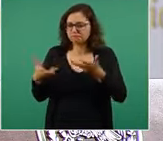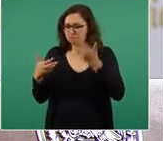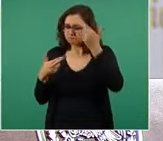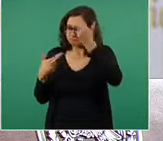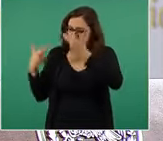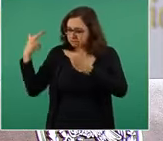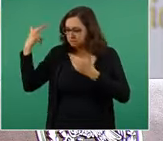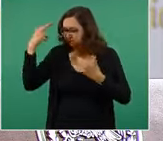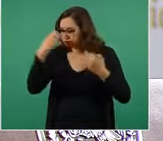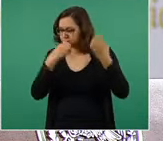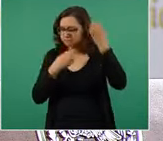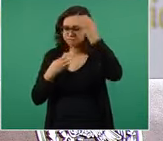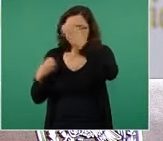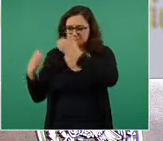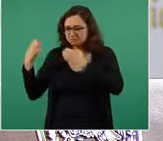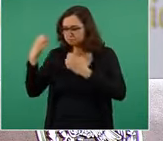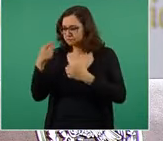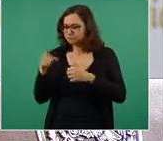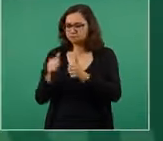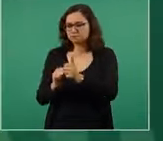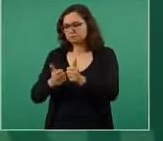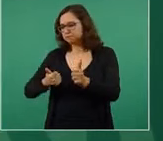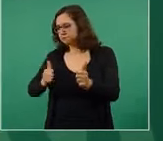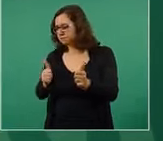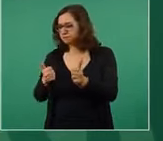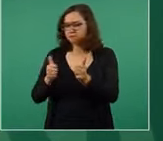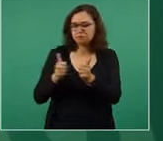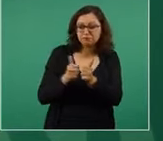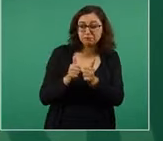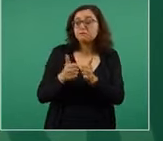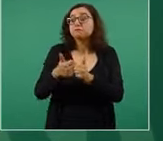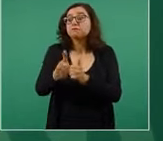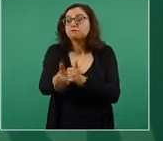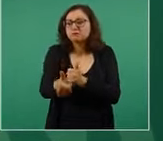evaluación con los alumnos,